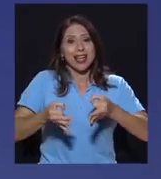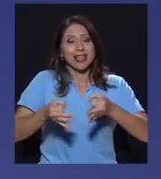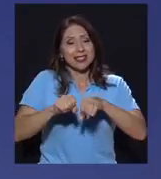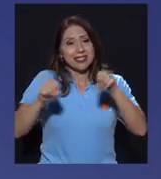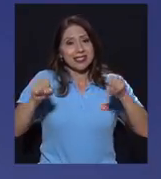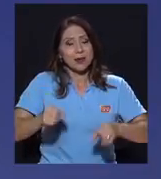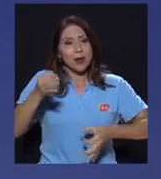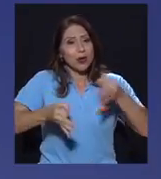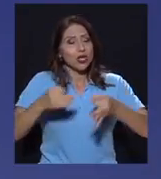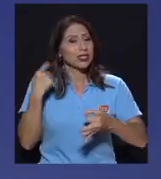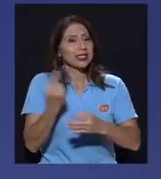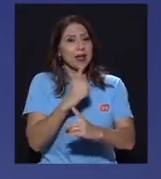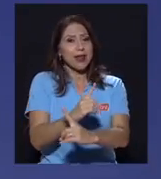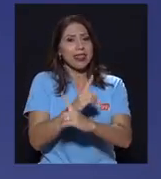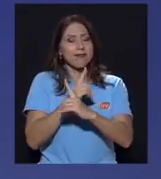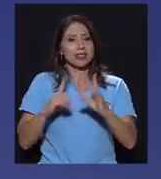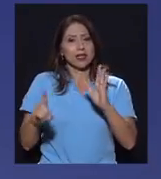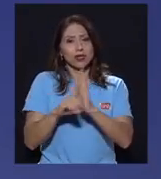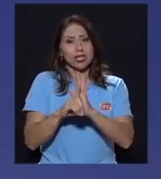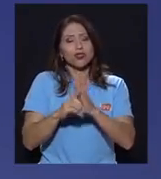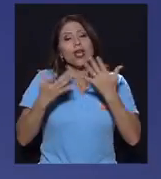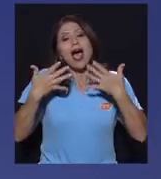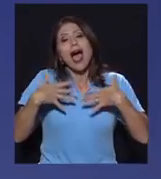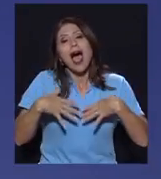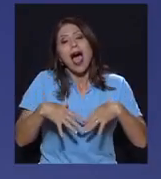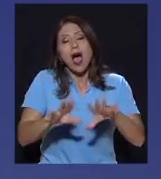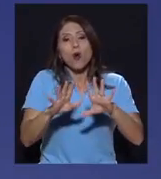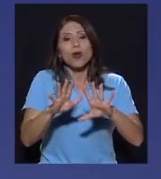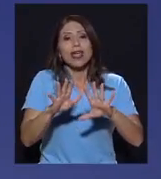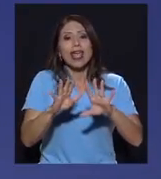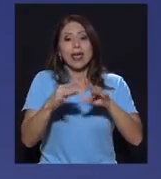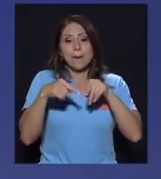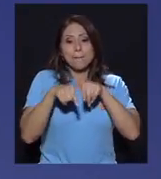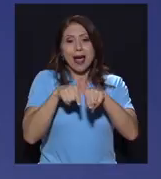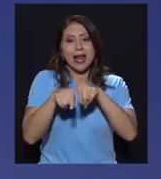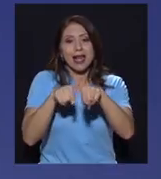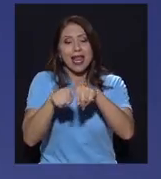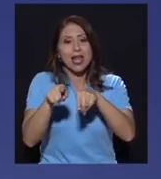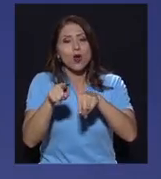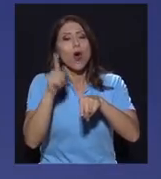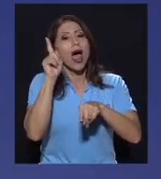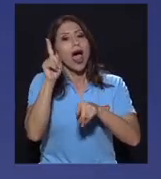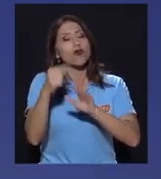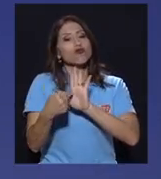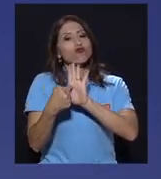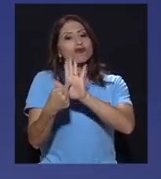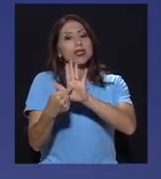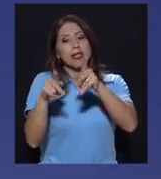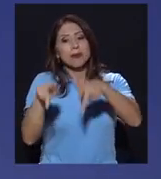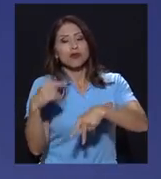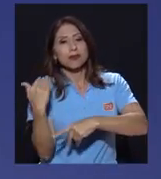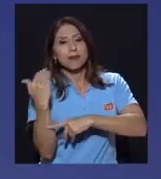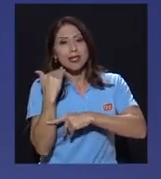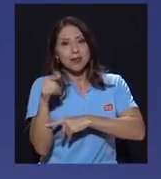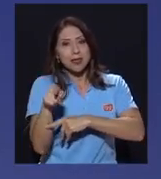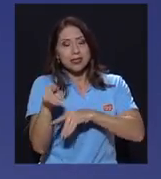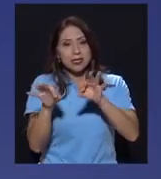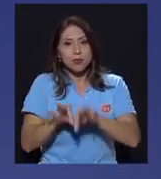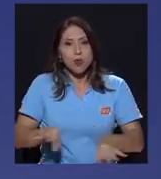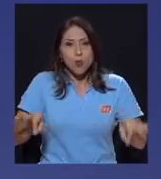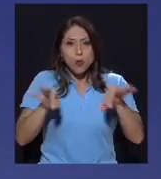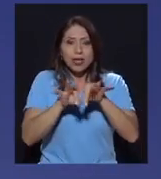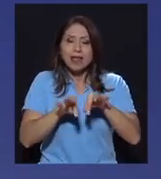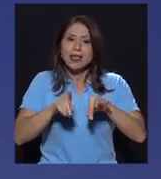siempre ha garantizado defensa de los derechos aunque existe un discurso paralelo de las víctimas que creo que es importante y que es sano